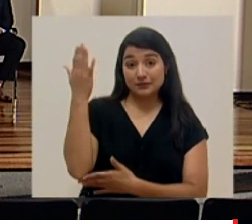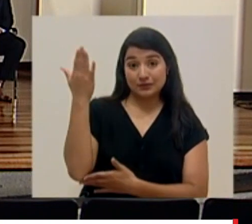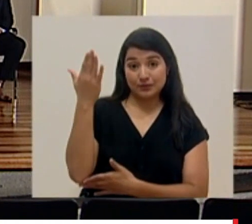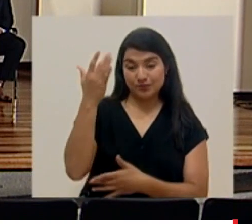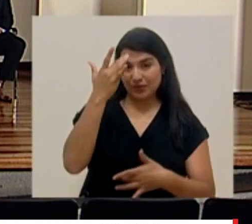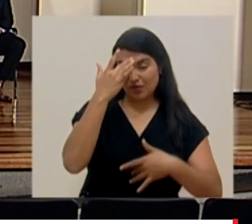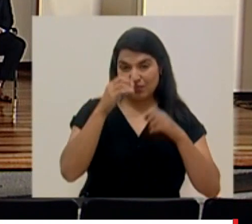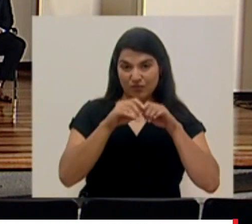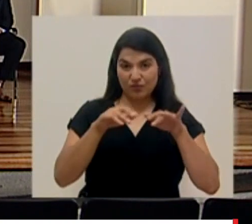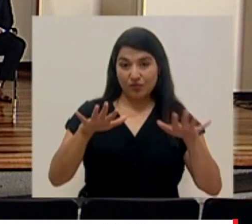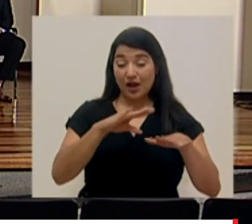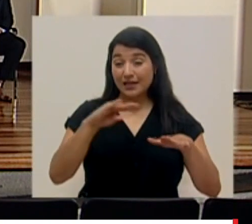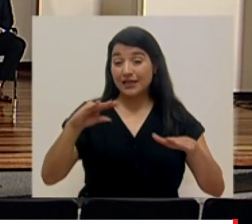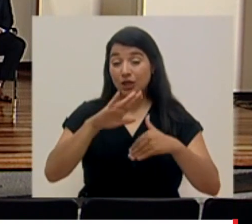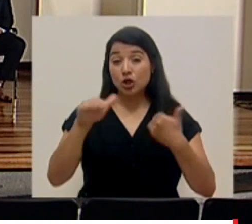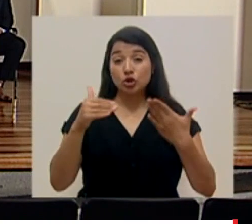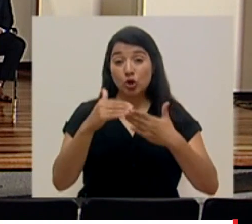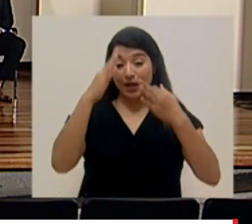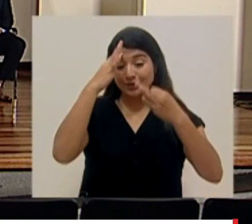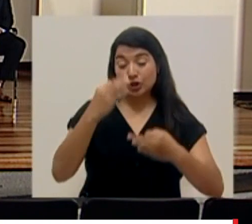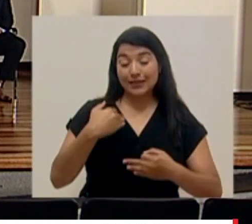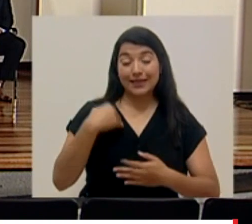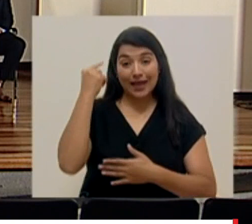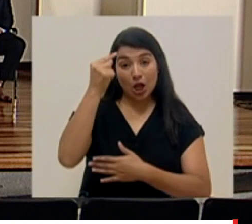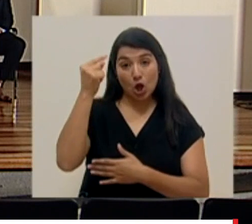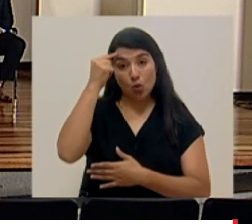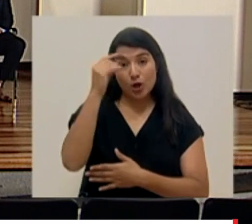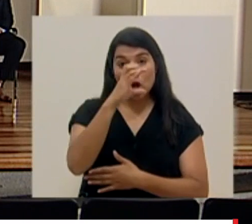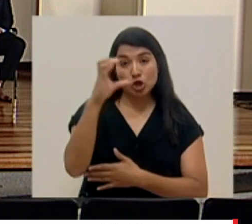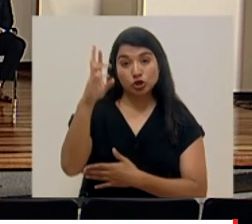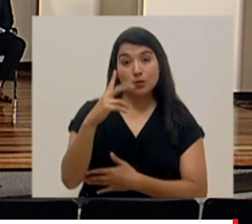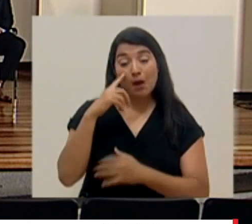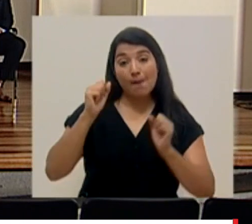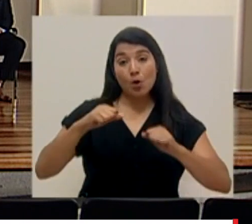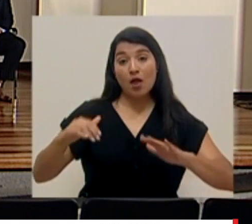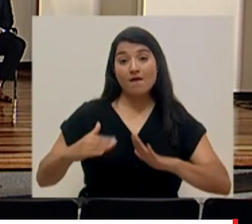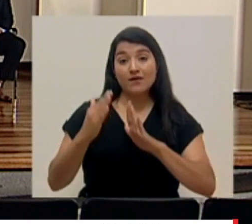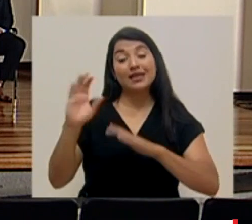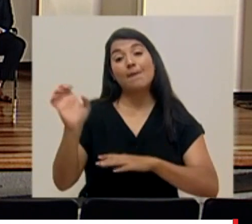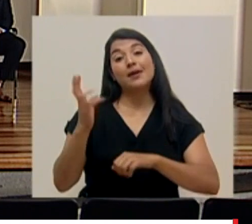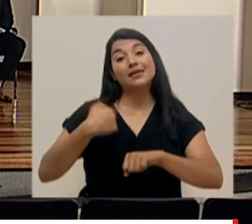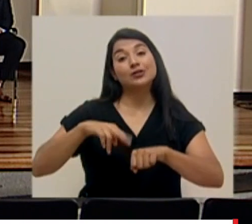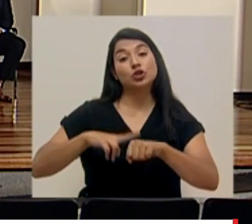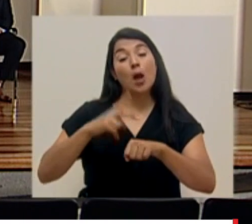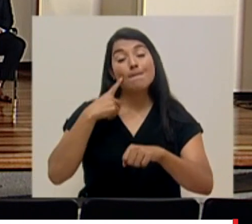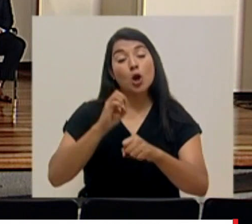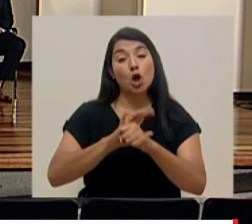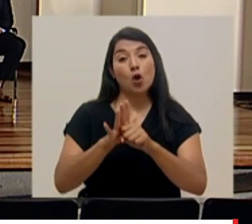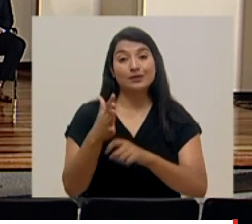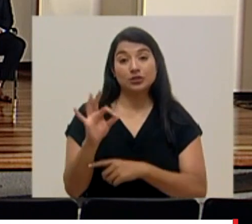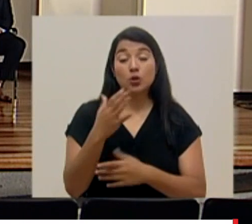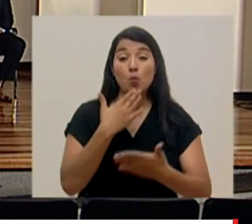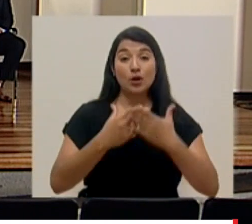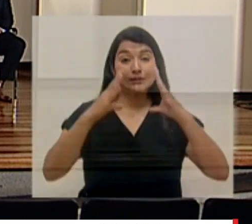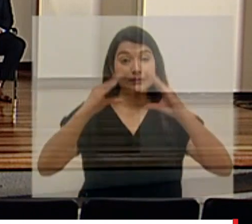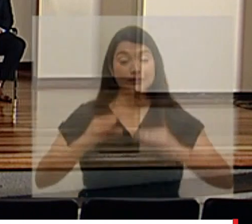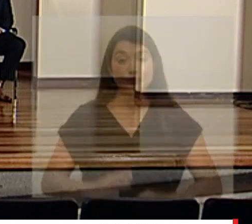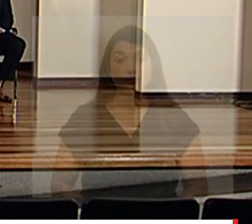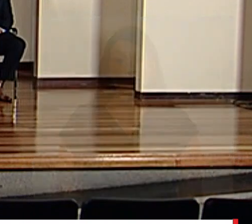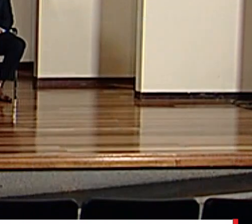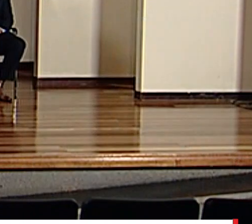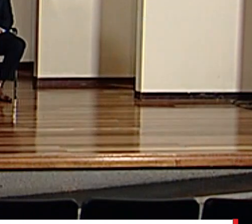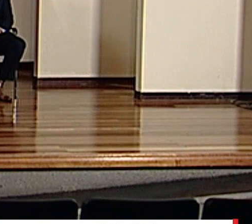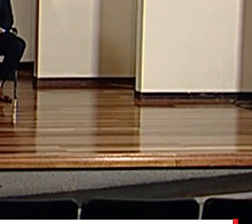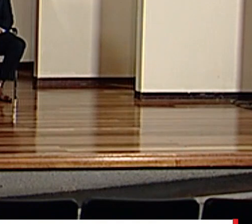reporte epidemiológico y las medidas que toma el Gobierno de la República para enfrentar la emergencia nacional por la COVID-19. Muy buenas tardes.